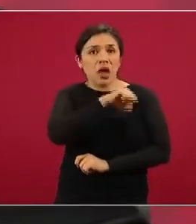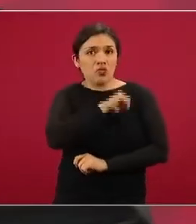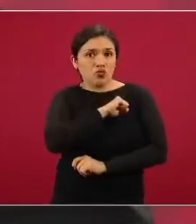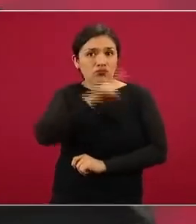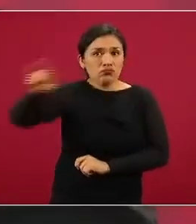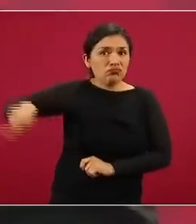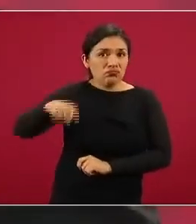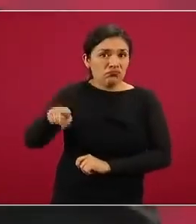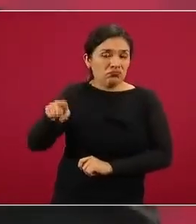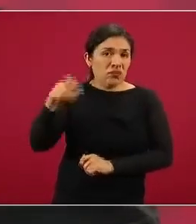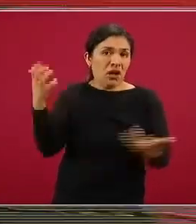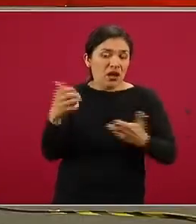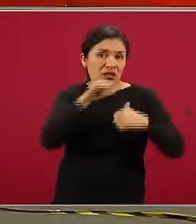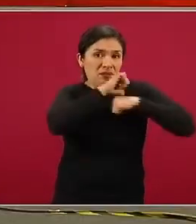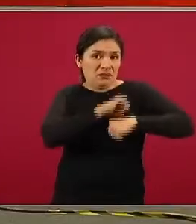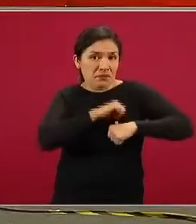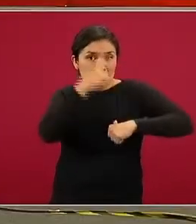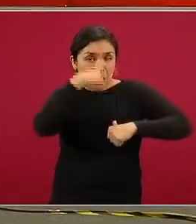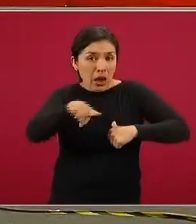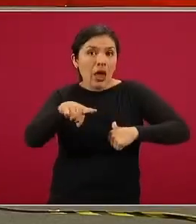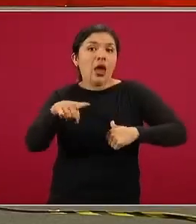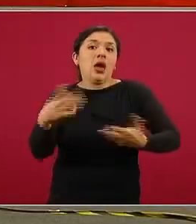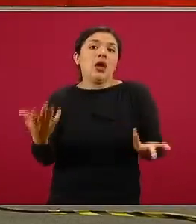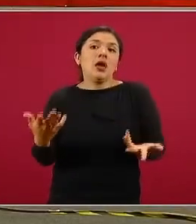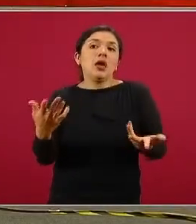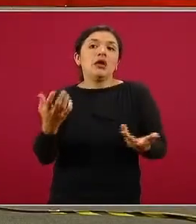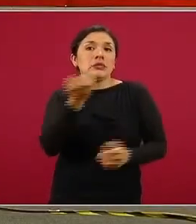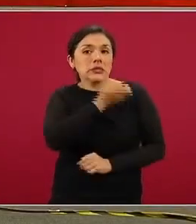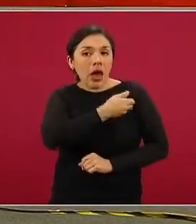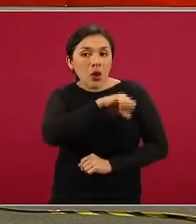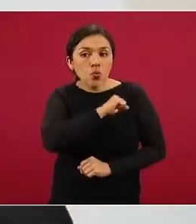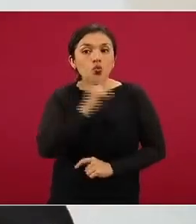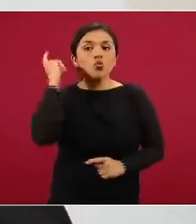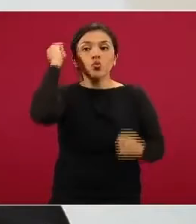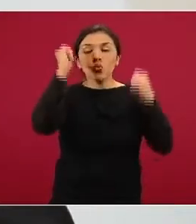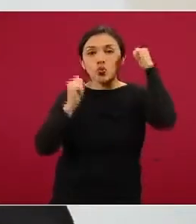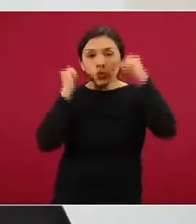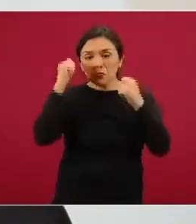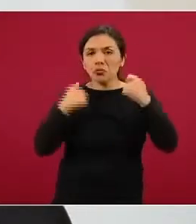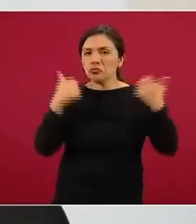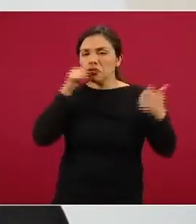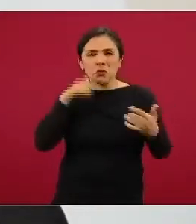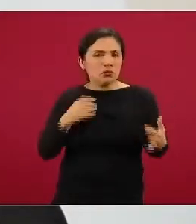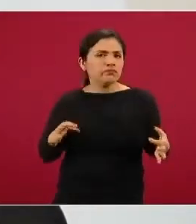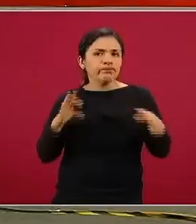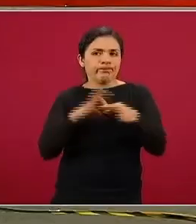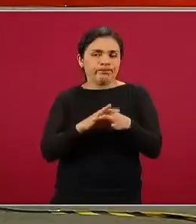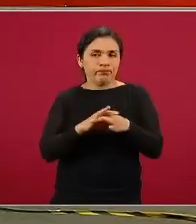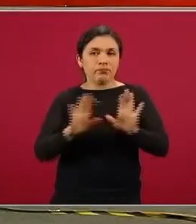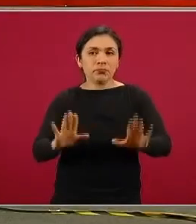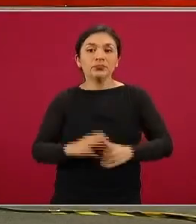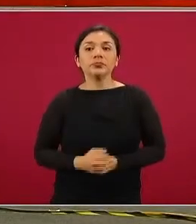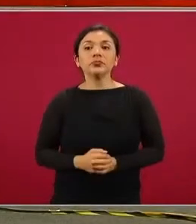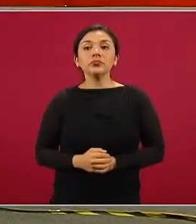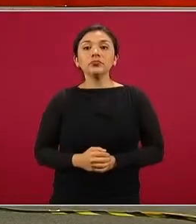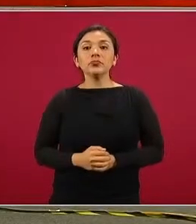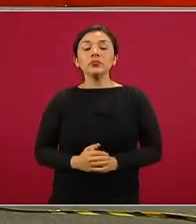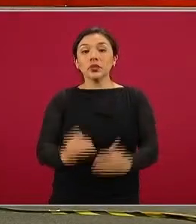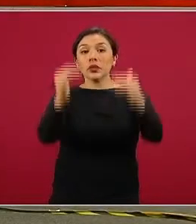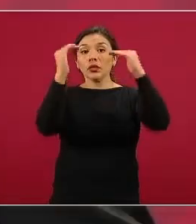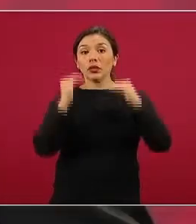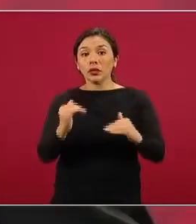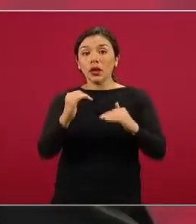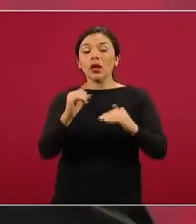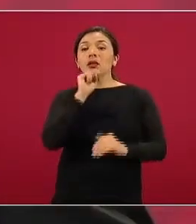los protocolos que tanto salud como turismo hemos venido trabajando juntos. A